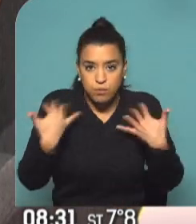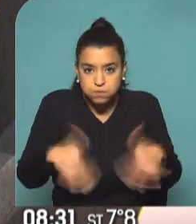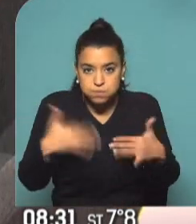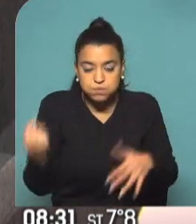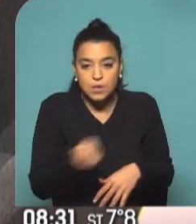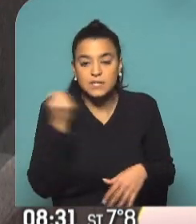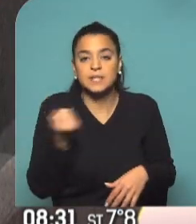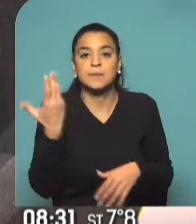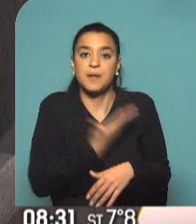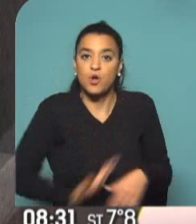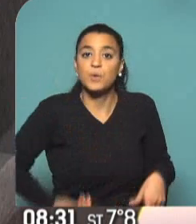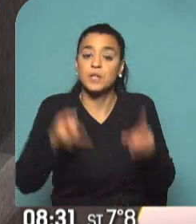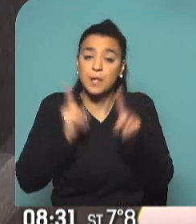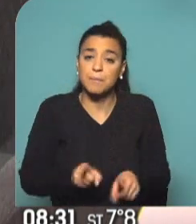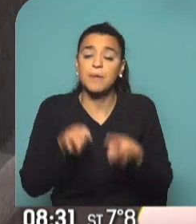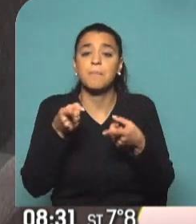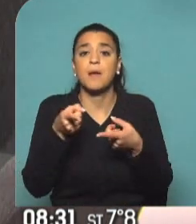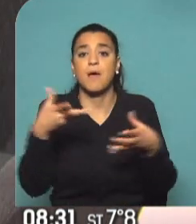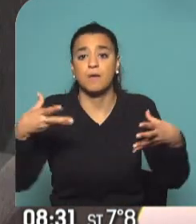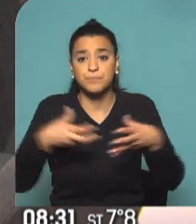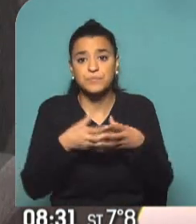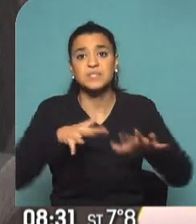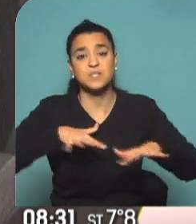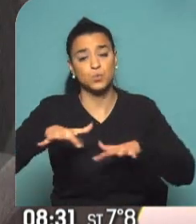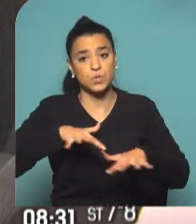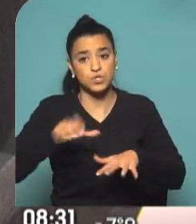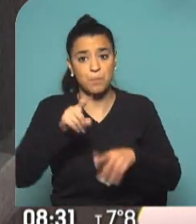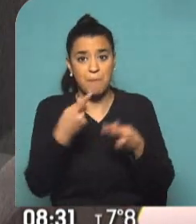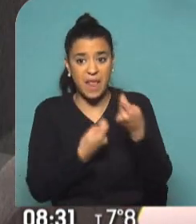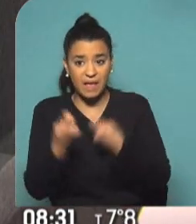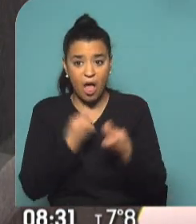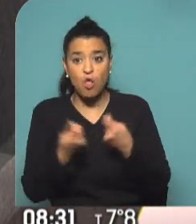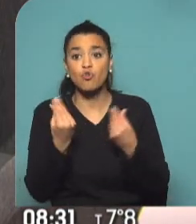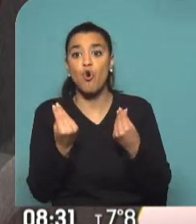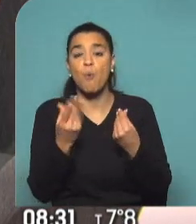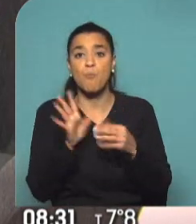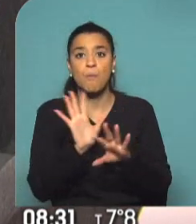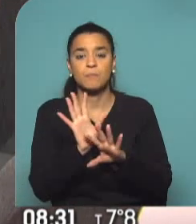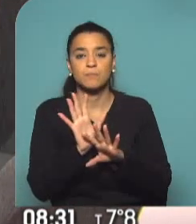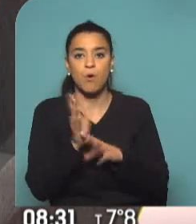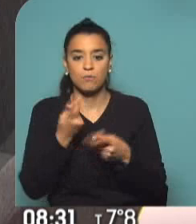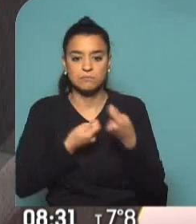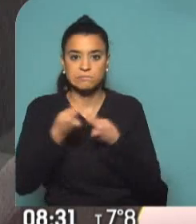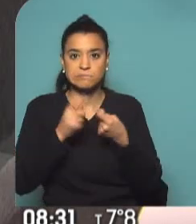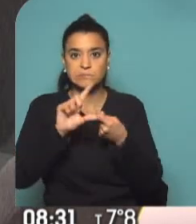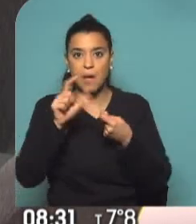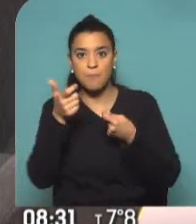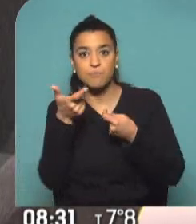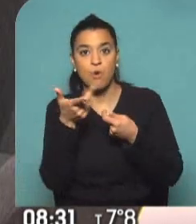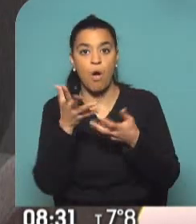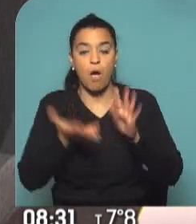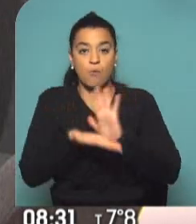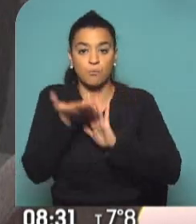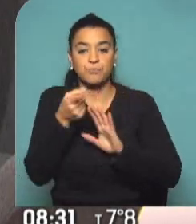y en especial para aquellos que llevan adelante la situación de los mercados y cómo evitar que la tensión cambiaria siga creciendo. Y está con nosotros